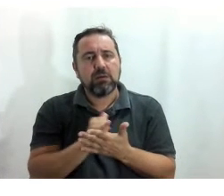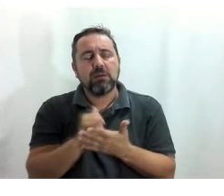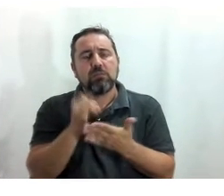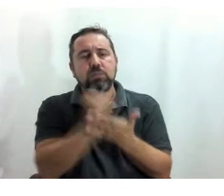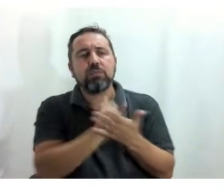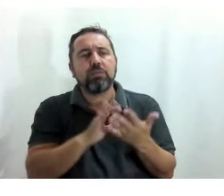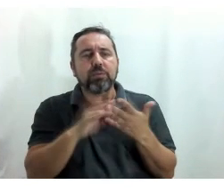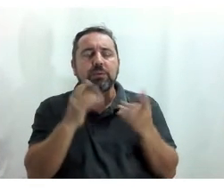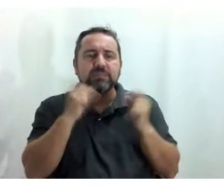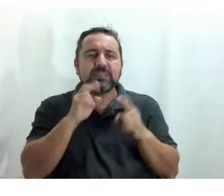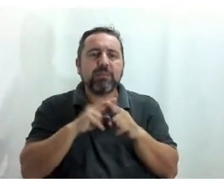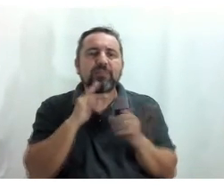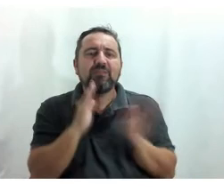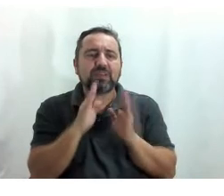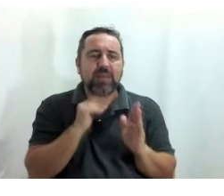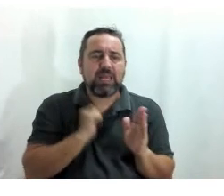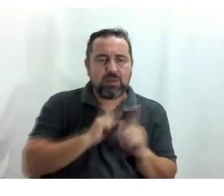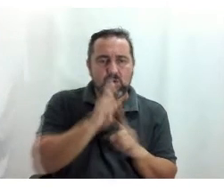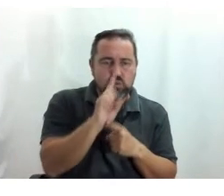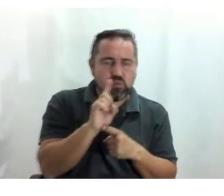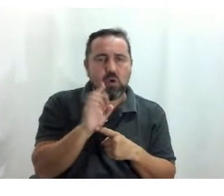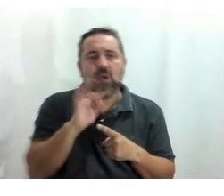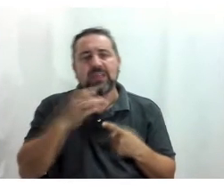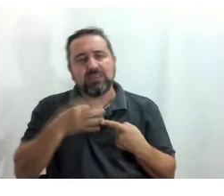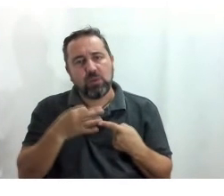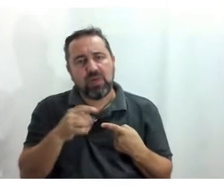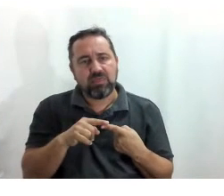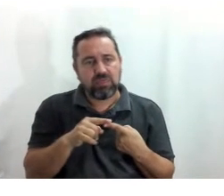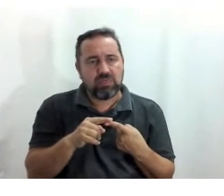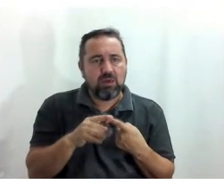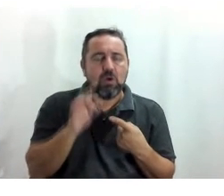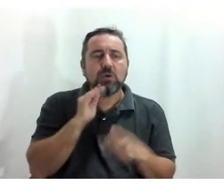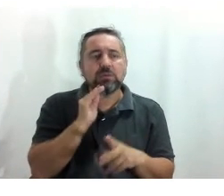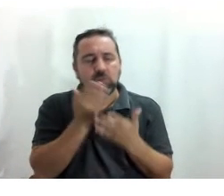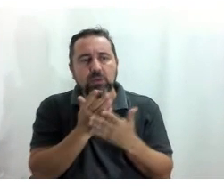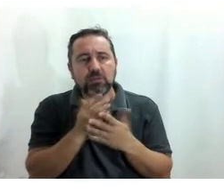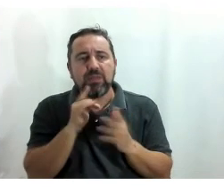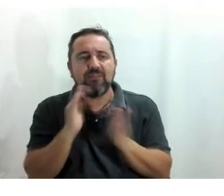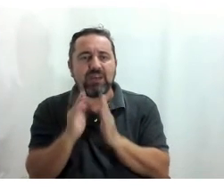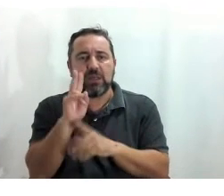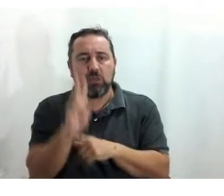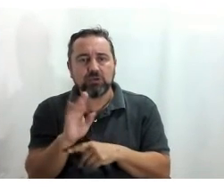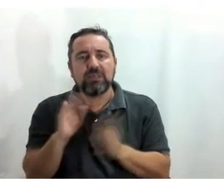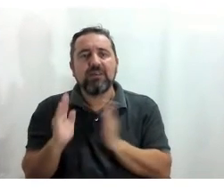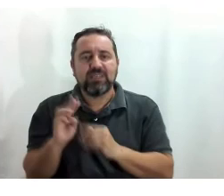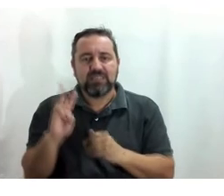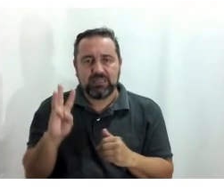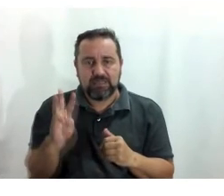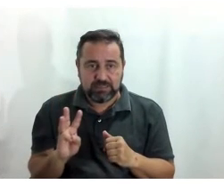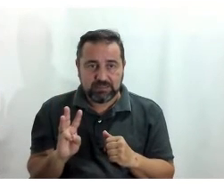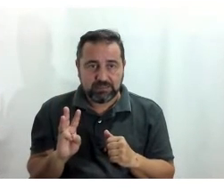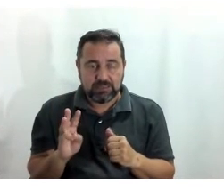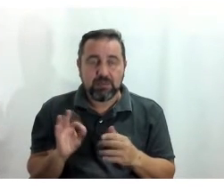clínica, tanto en fase clínica 1 o de seguridad, como en ensayos clínicos de fase 2 y fase 3,